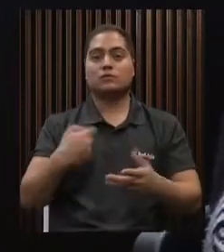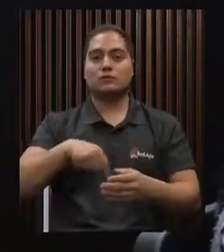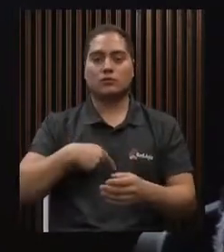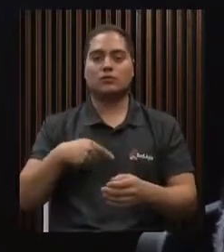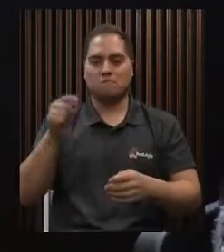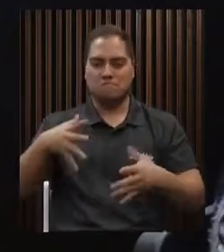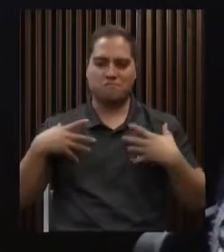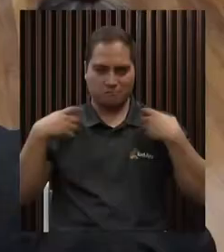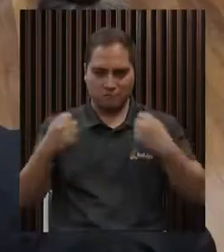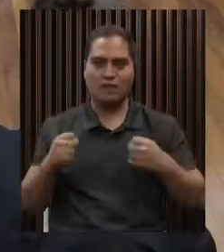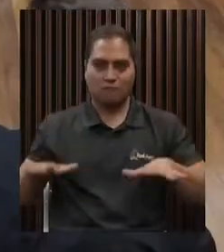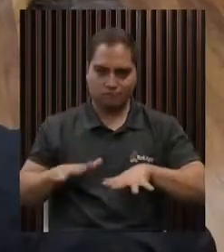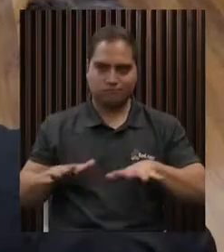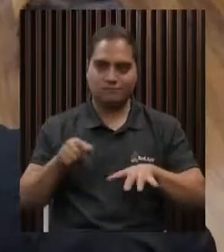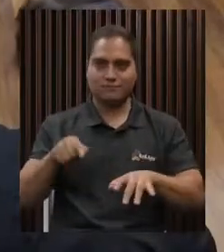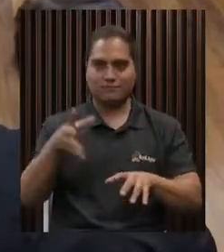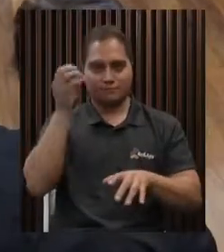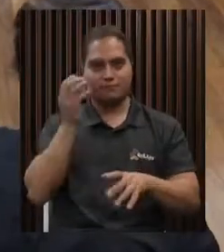esto.